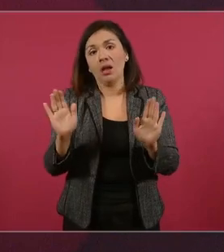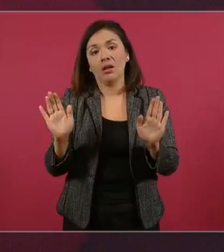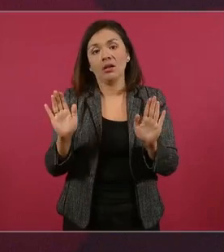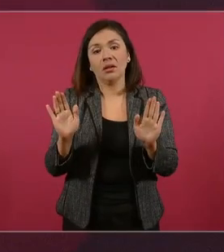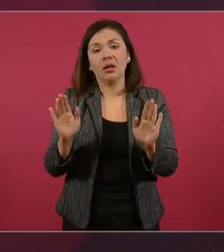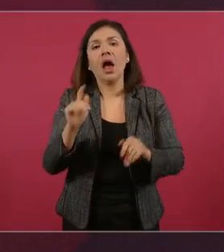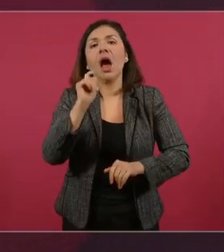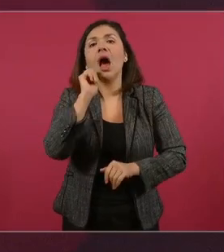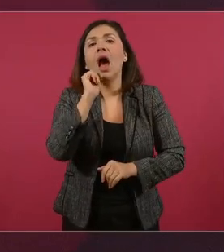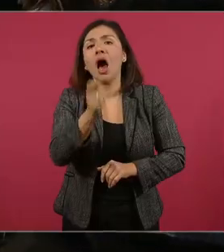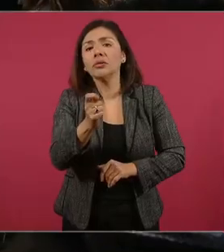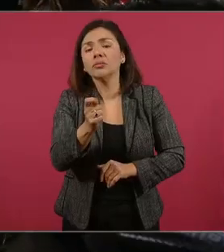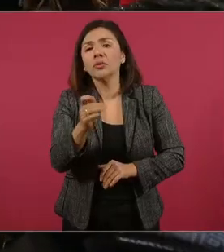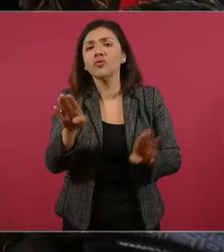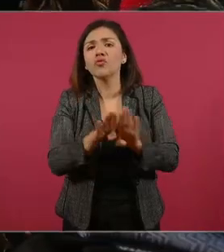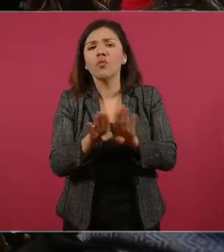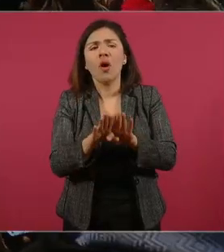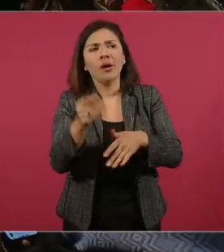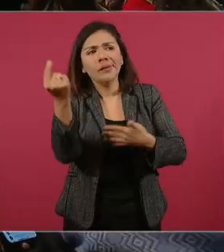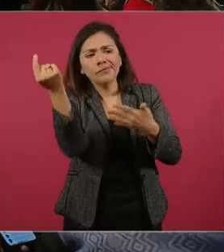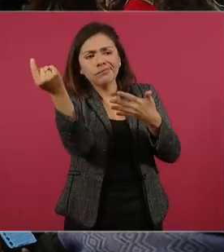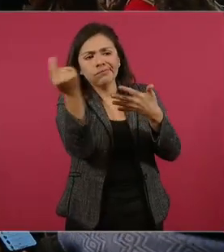en qué condiciones